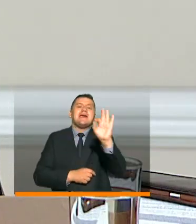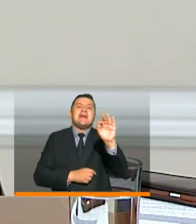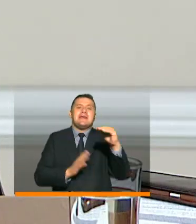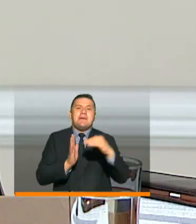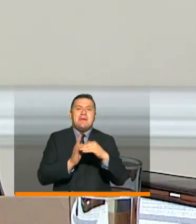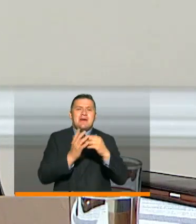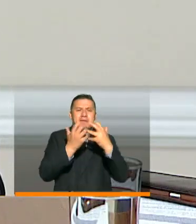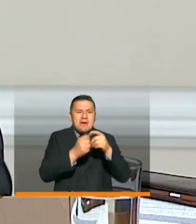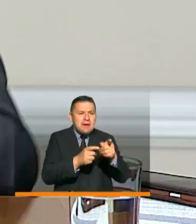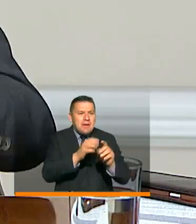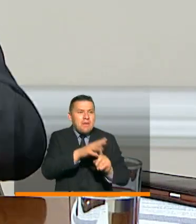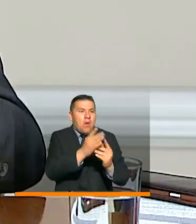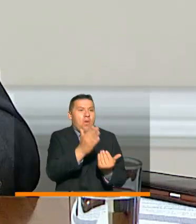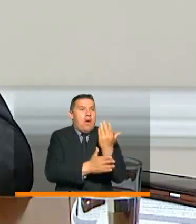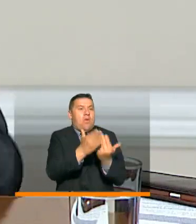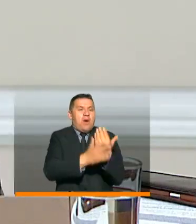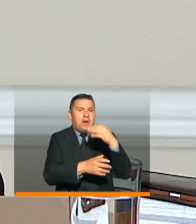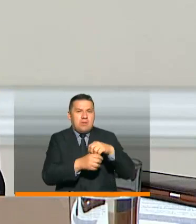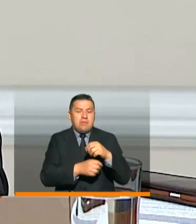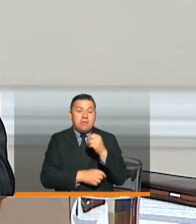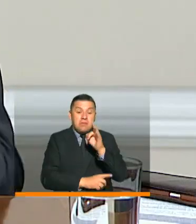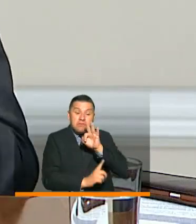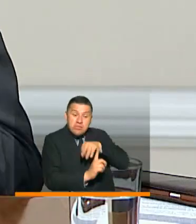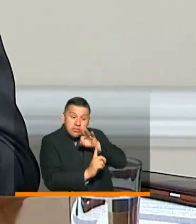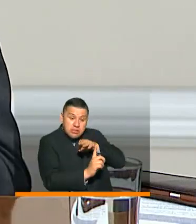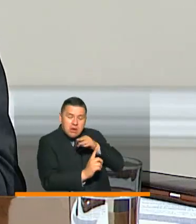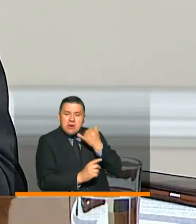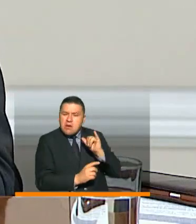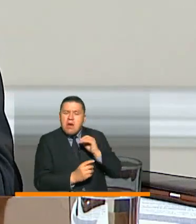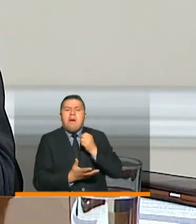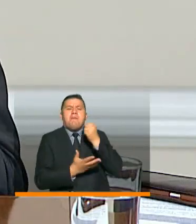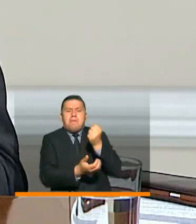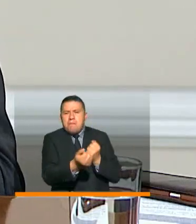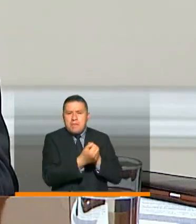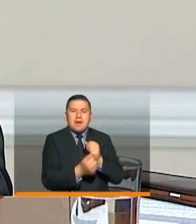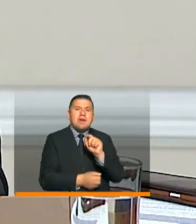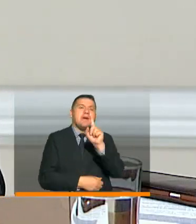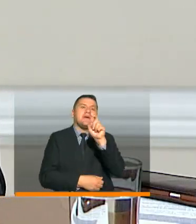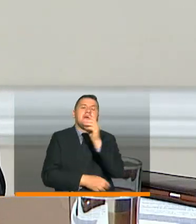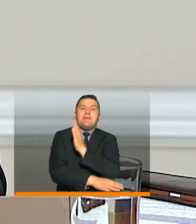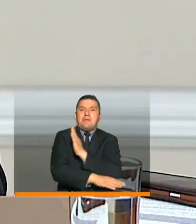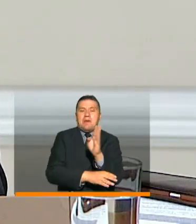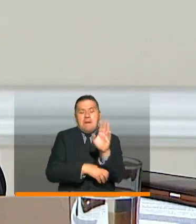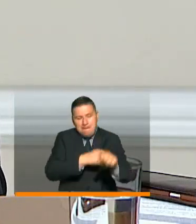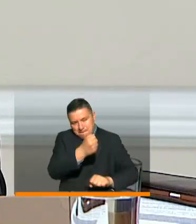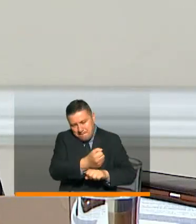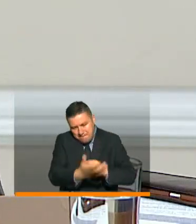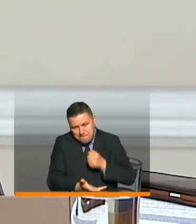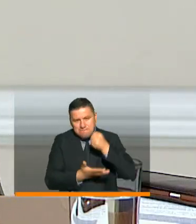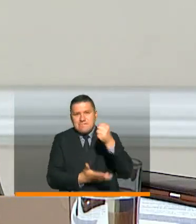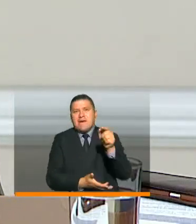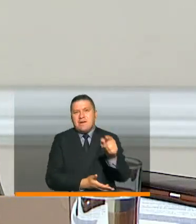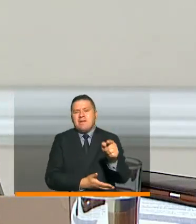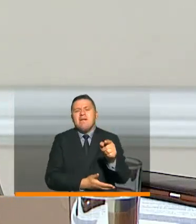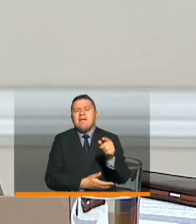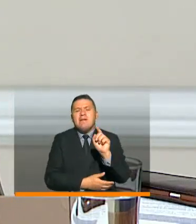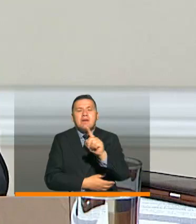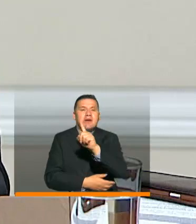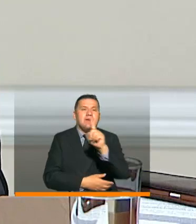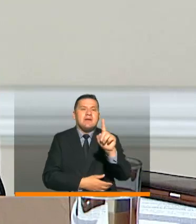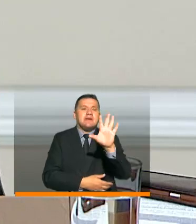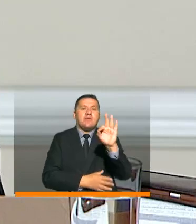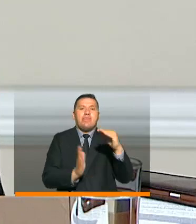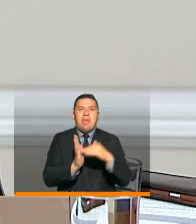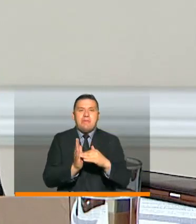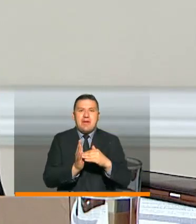unidades productivas. Y solo en estos 3 meses ya hemos colocado casi 6 billones de pesos con beneficio para más de